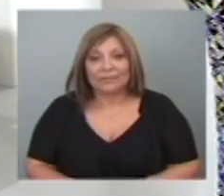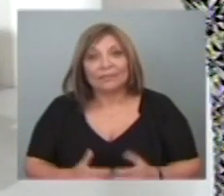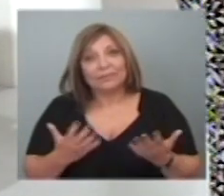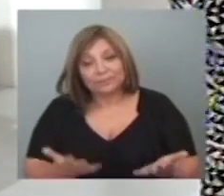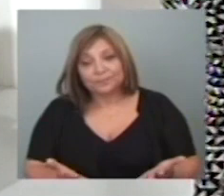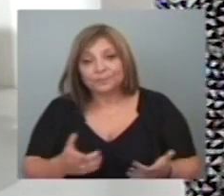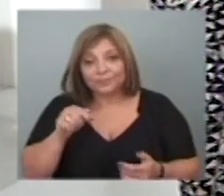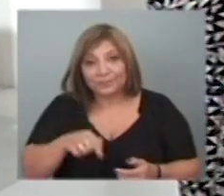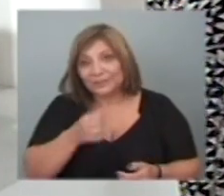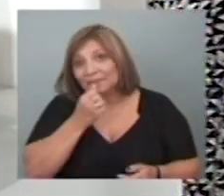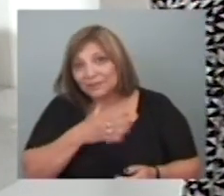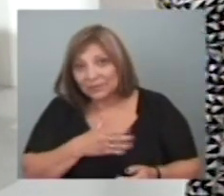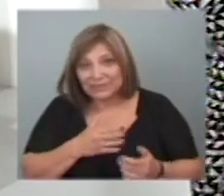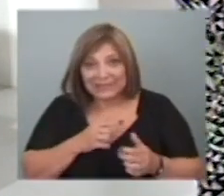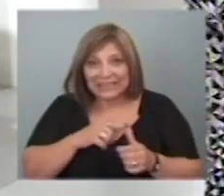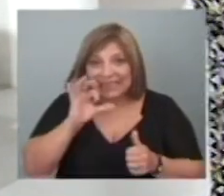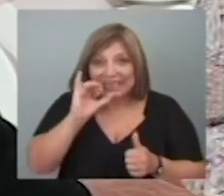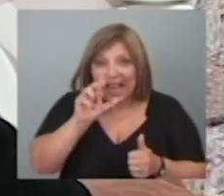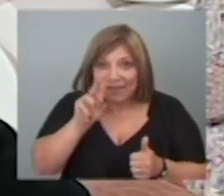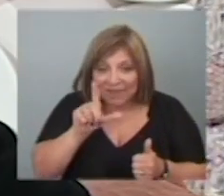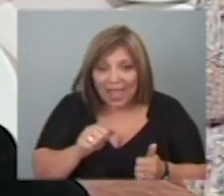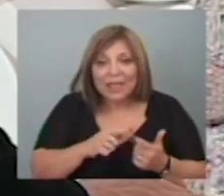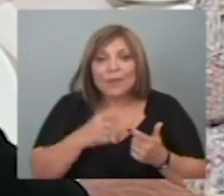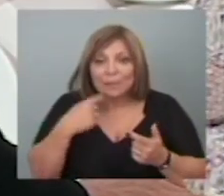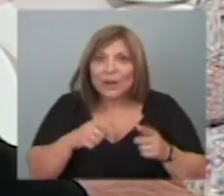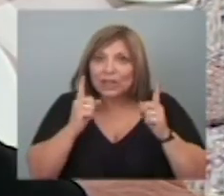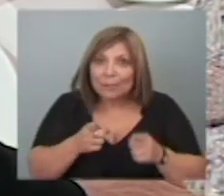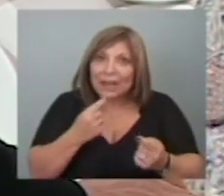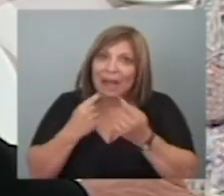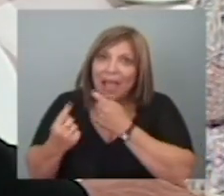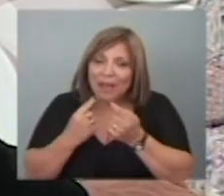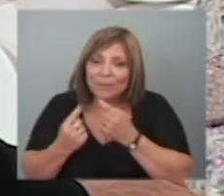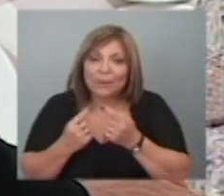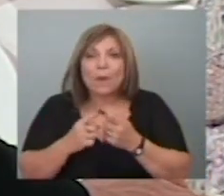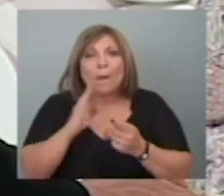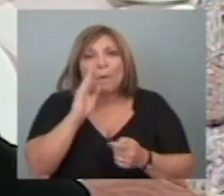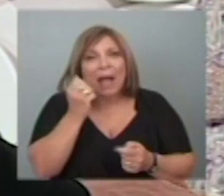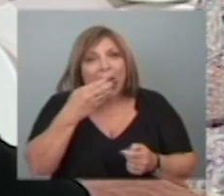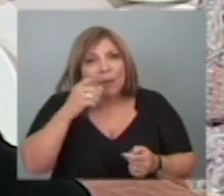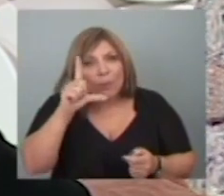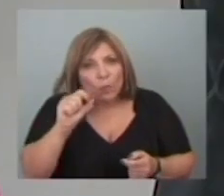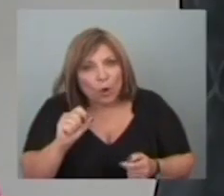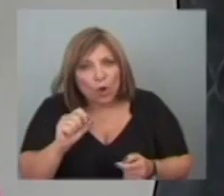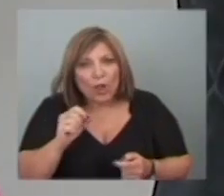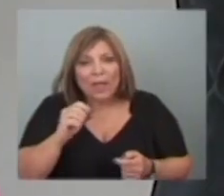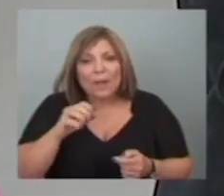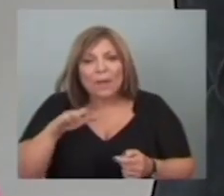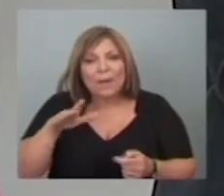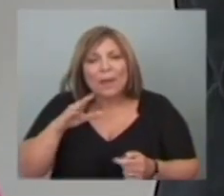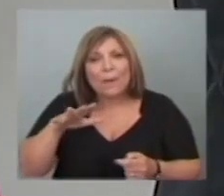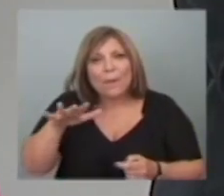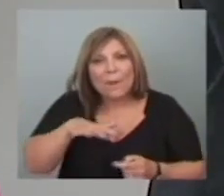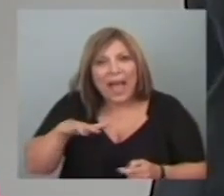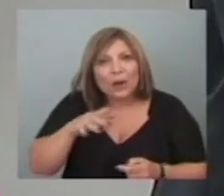Bien, Andrea, esta es la historia de Silvia Fossati, pero también estuviste hablando con Pablo, con Enrique Barros, uh-huh, que